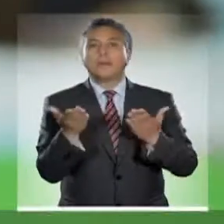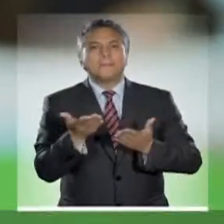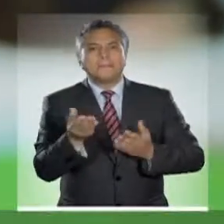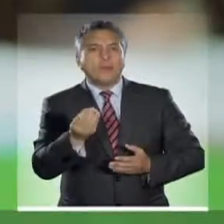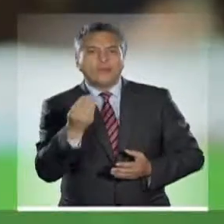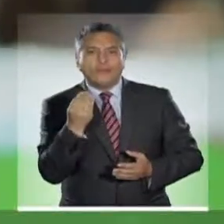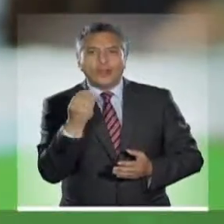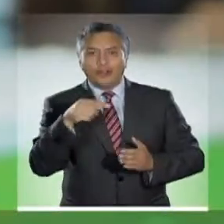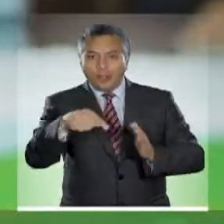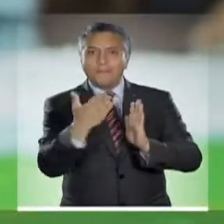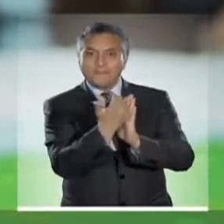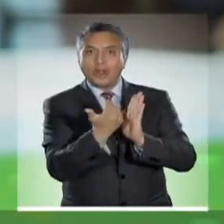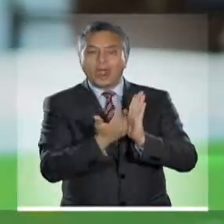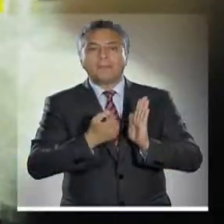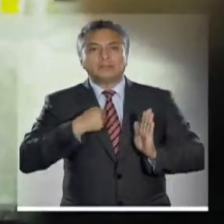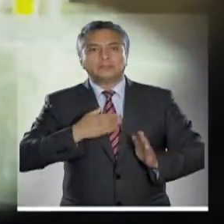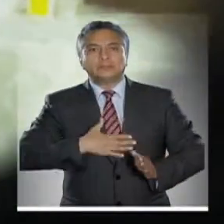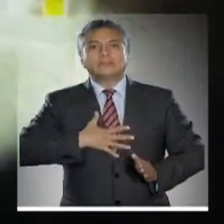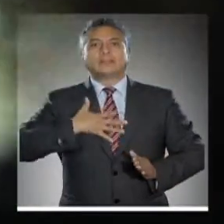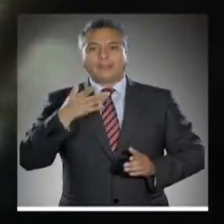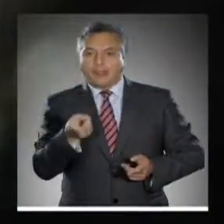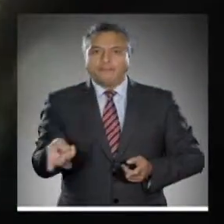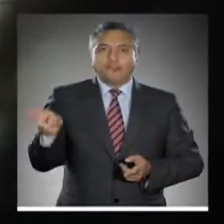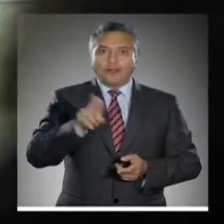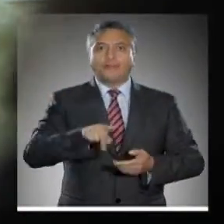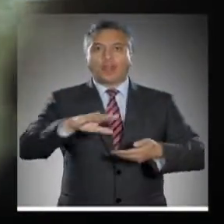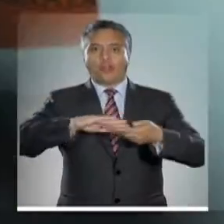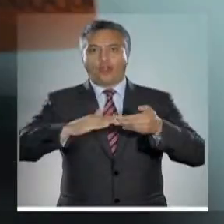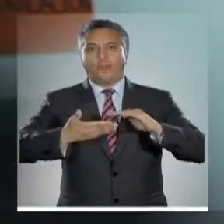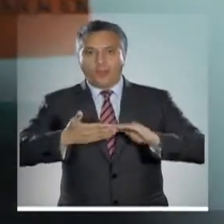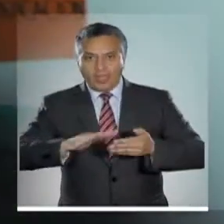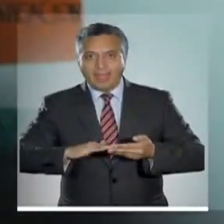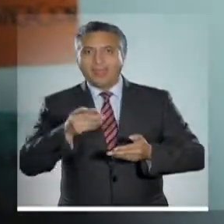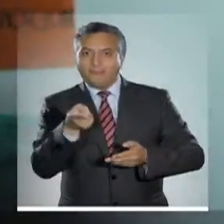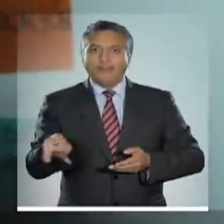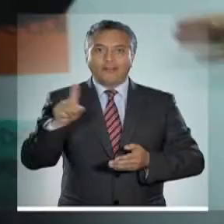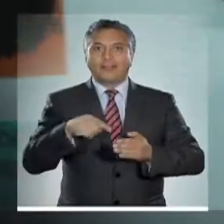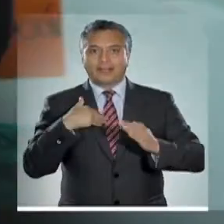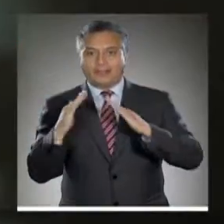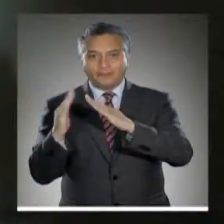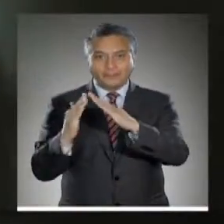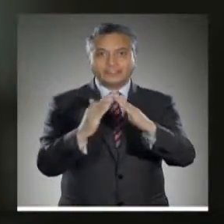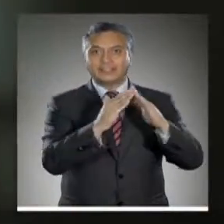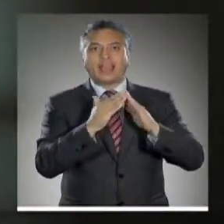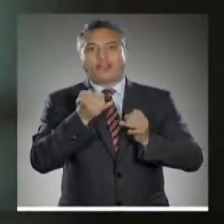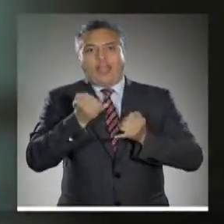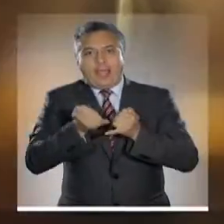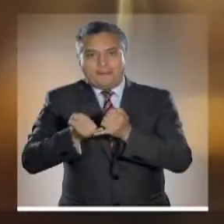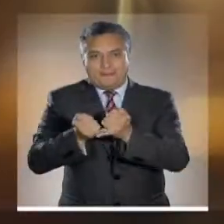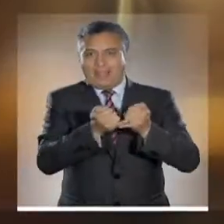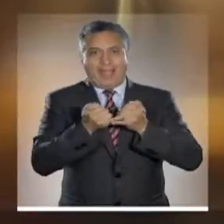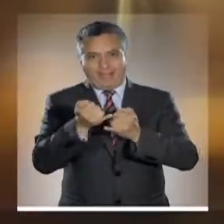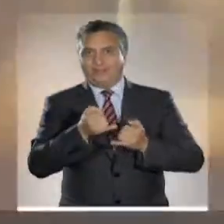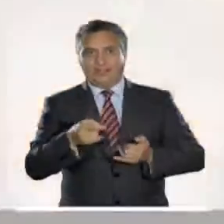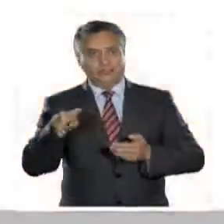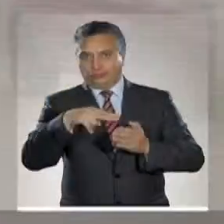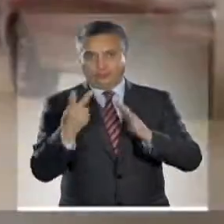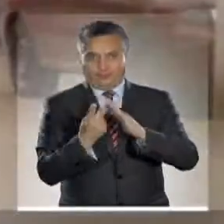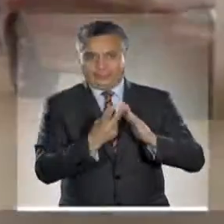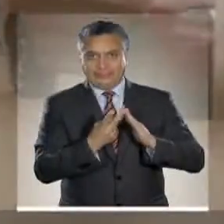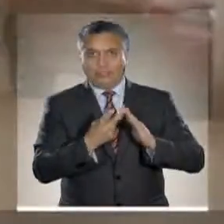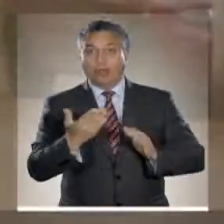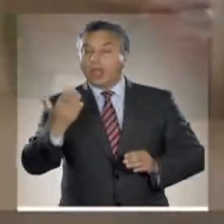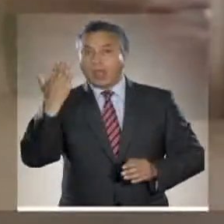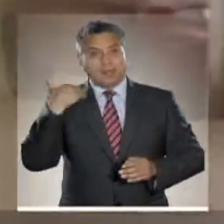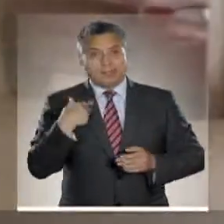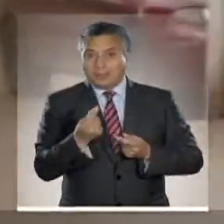lo más rico que trae este programa es eso, el sentir de volver a ser comunidad, de volver a ser un vecindario amigable entre todos los vecinos.